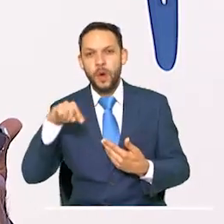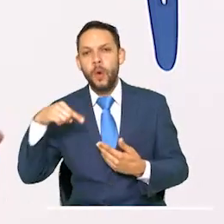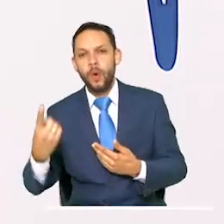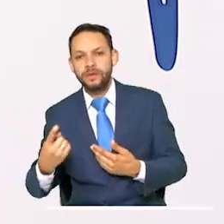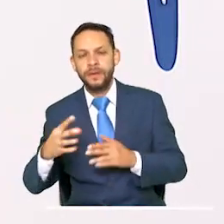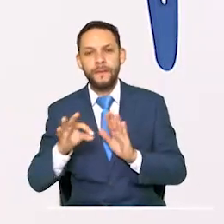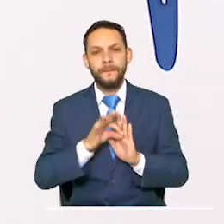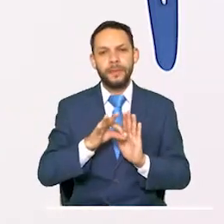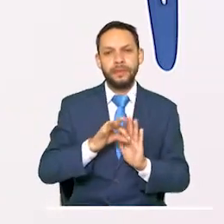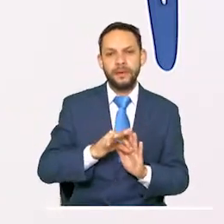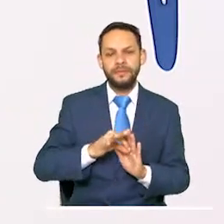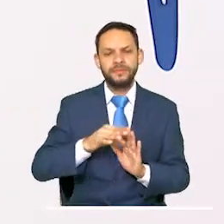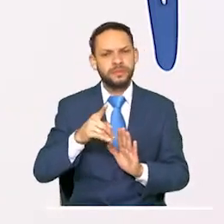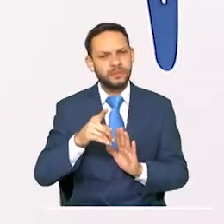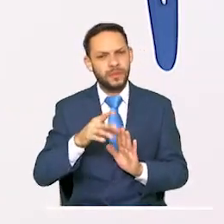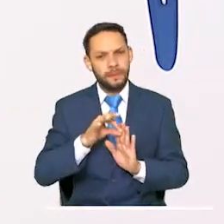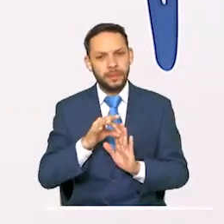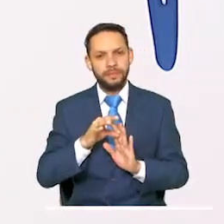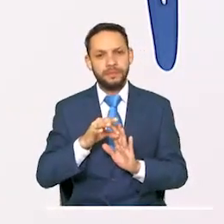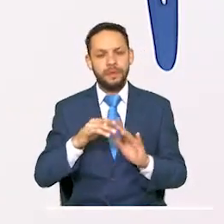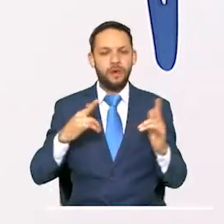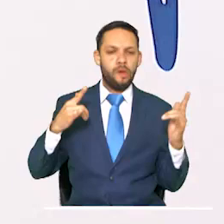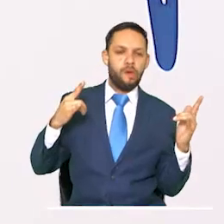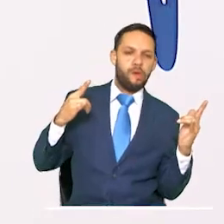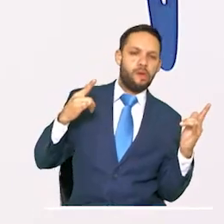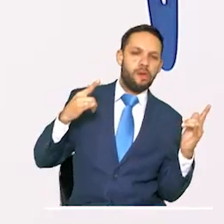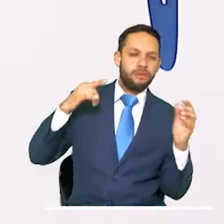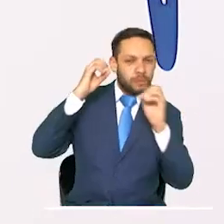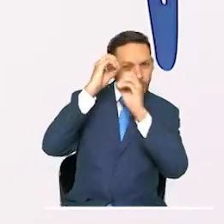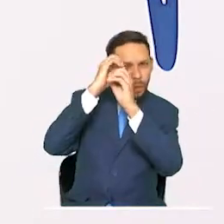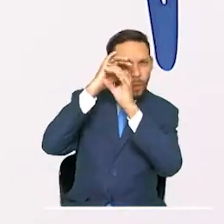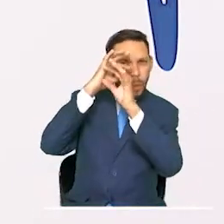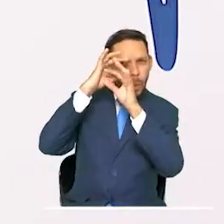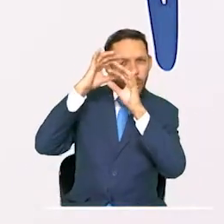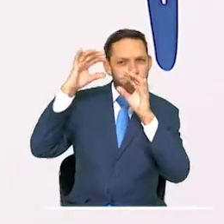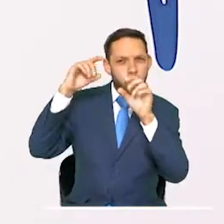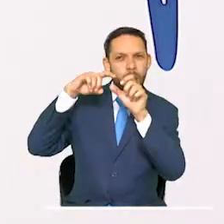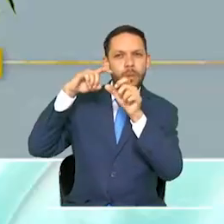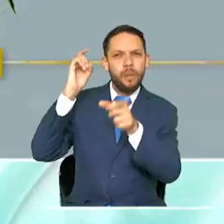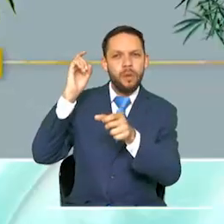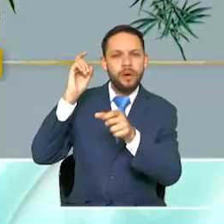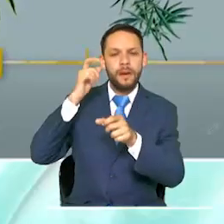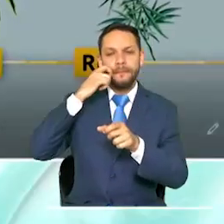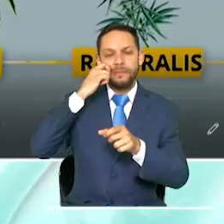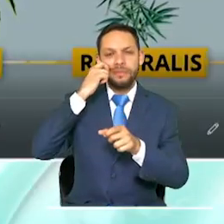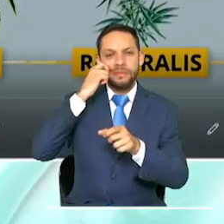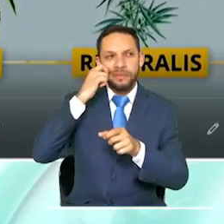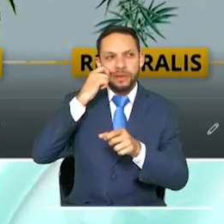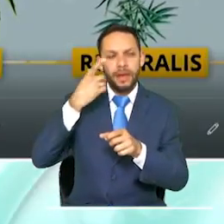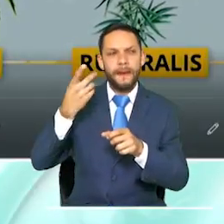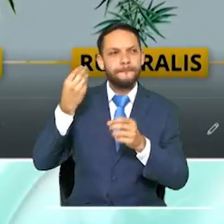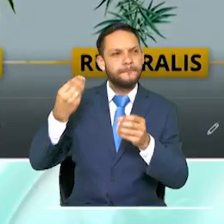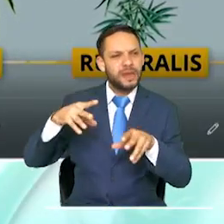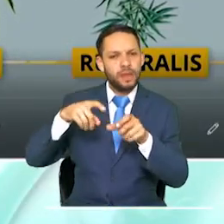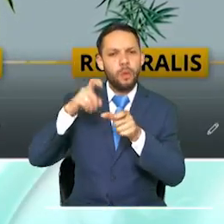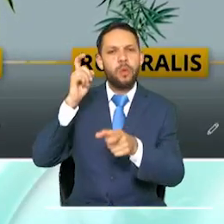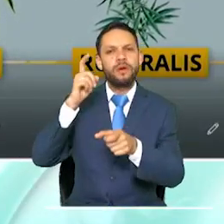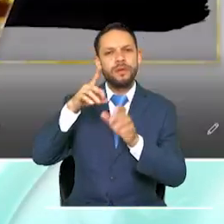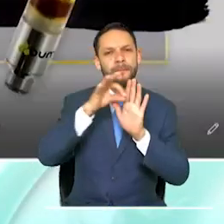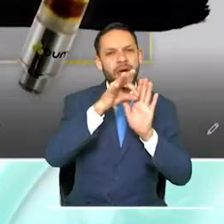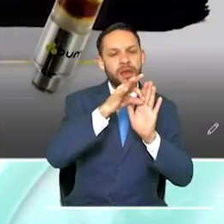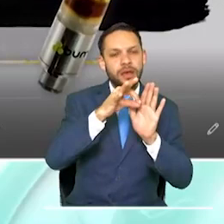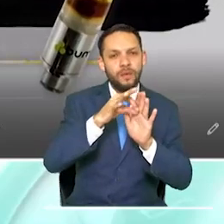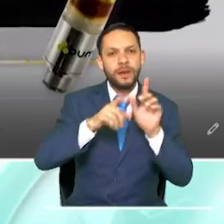aquí como desconectándose un poco de sus partes motoras? ¿Cómo es ese proceso para uno